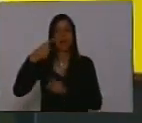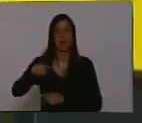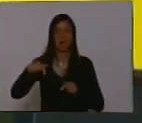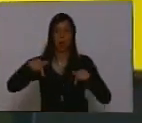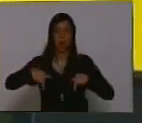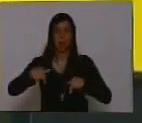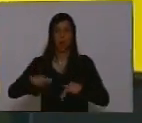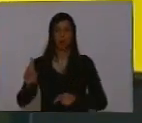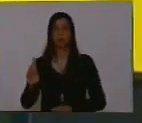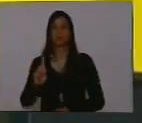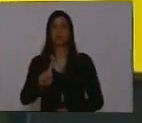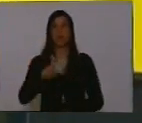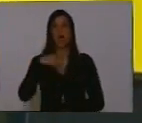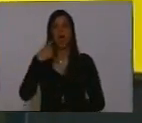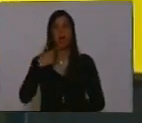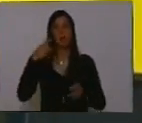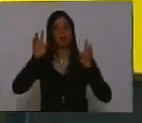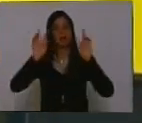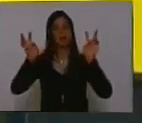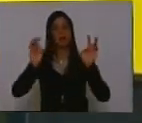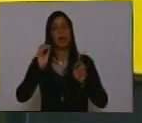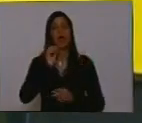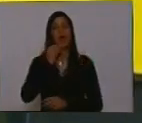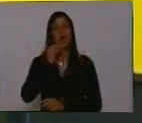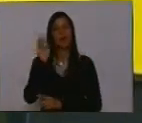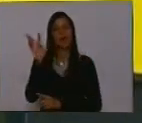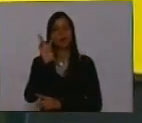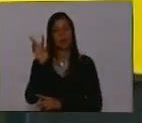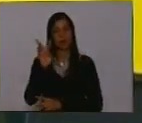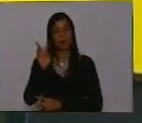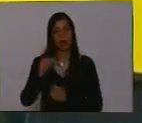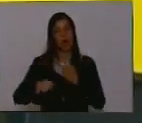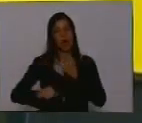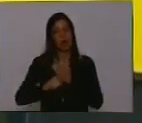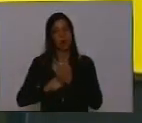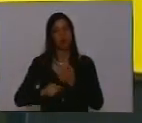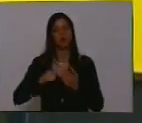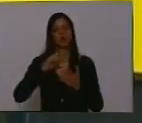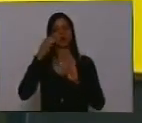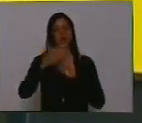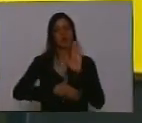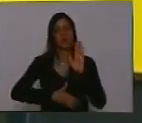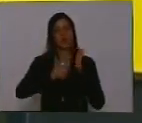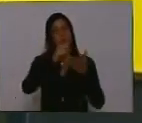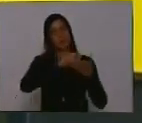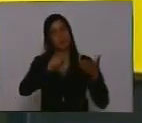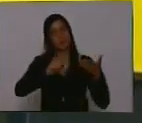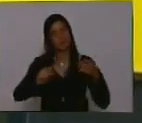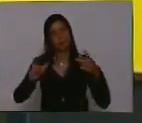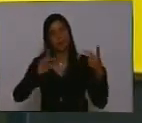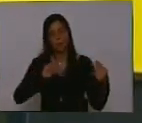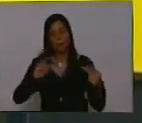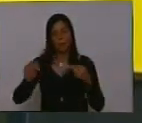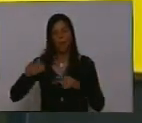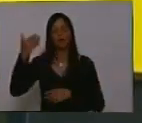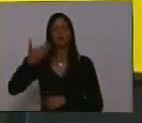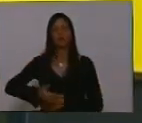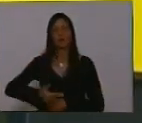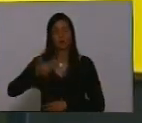hoy de la juventud venezolana, de contribuir a este gran capítulo y a este gran debate de